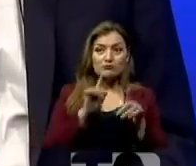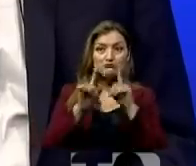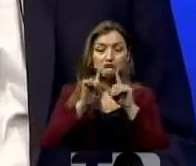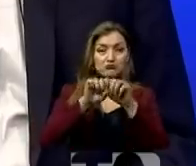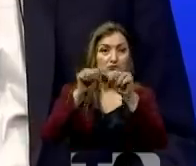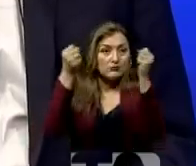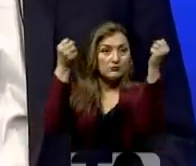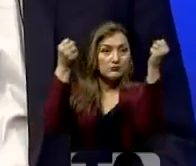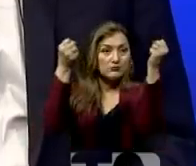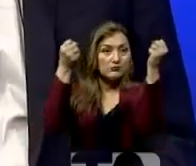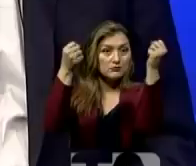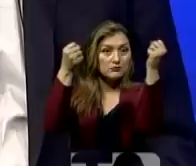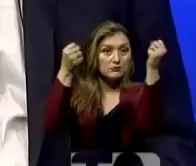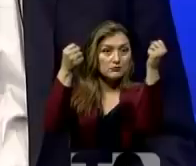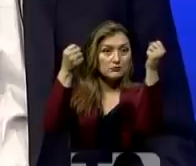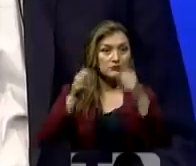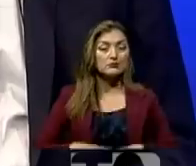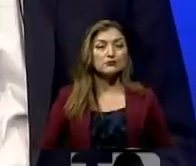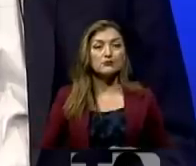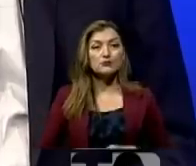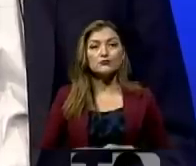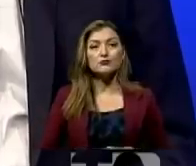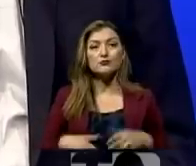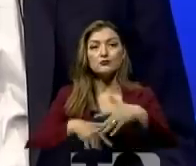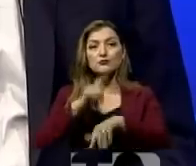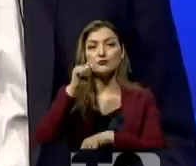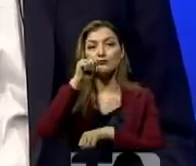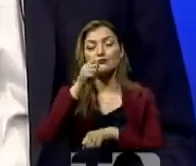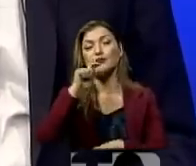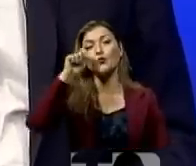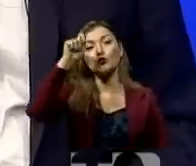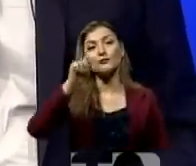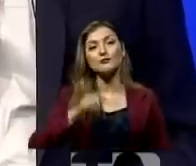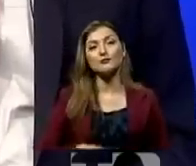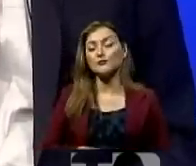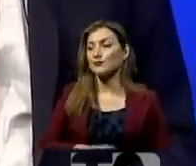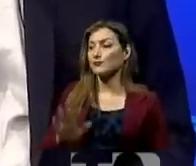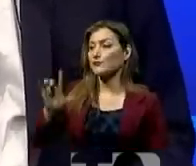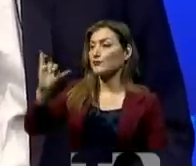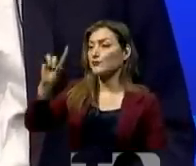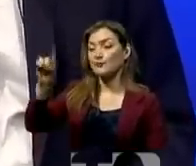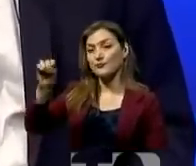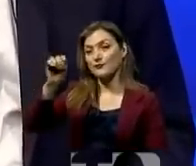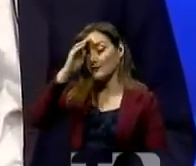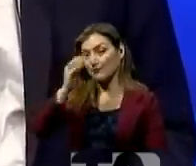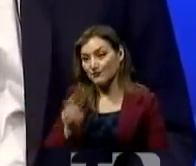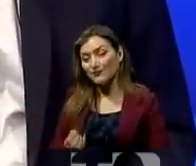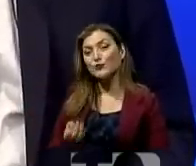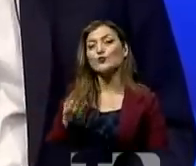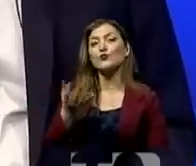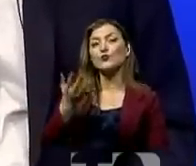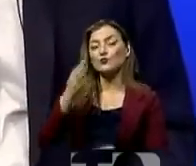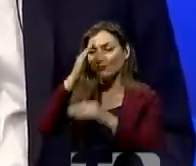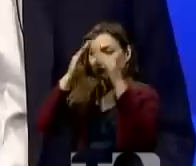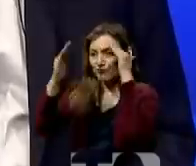de buscar acuerdos en medio de esta jornada de protestas y muy buenos días me un saludo muy cordial a todos los